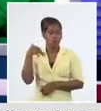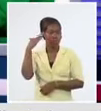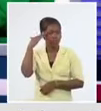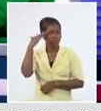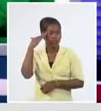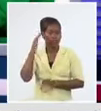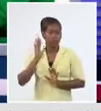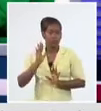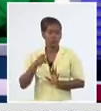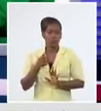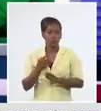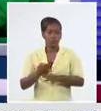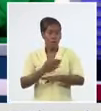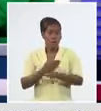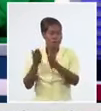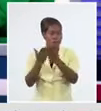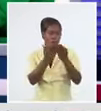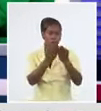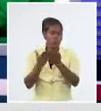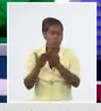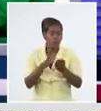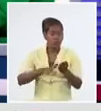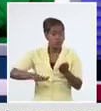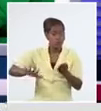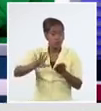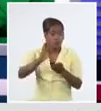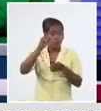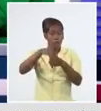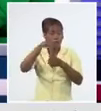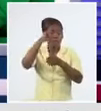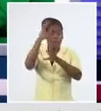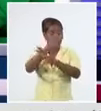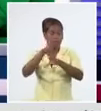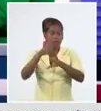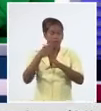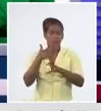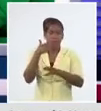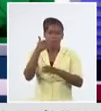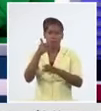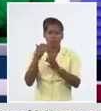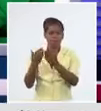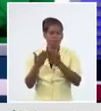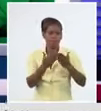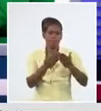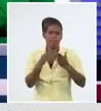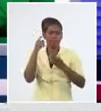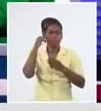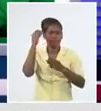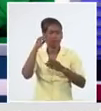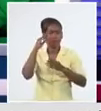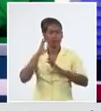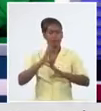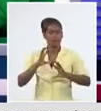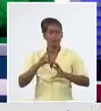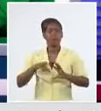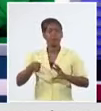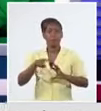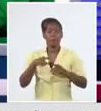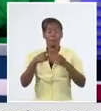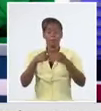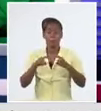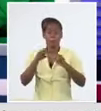son estudios serios, además que nuestros institutos obviamente tienen una calidad probada. No hay medida que supere